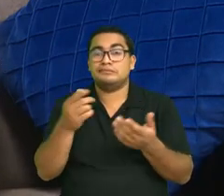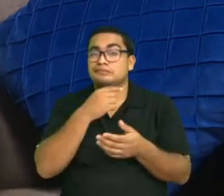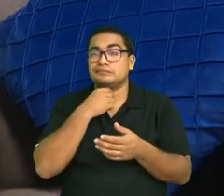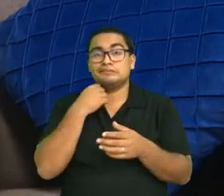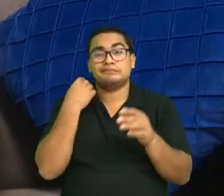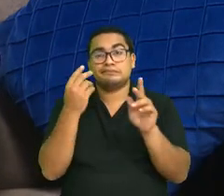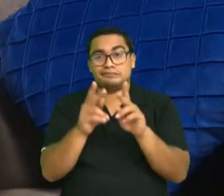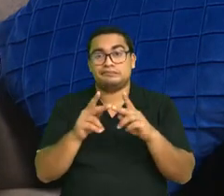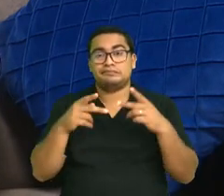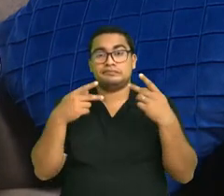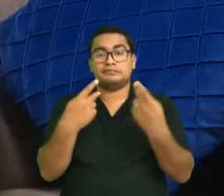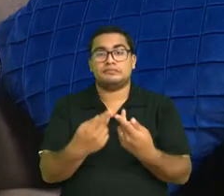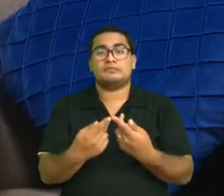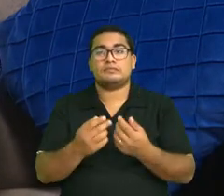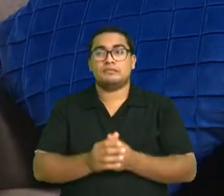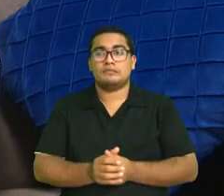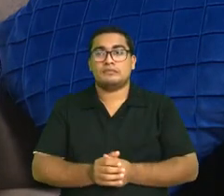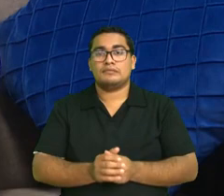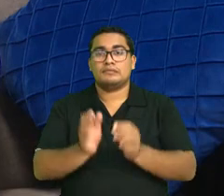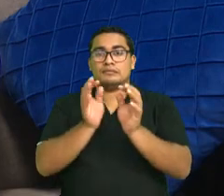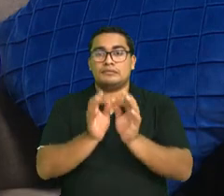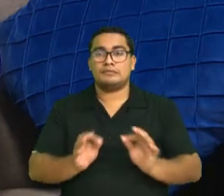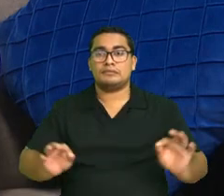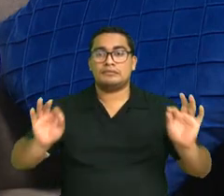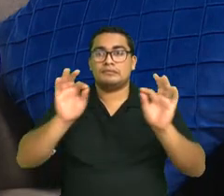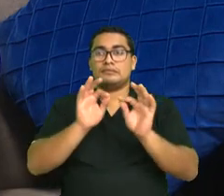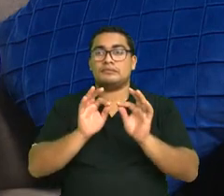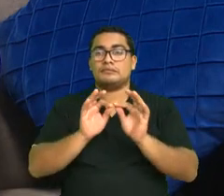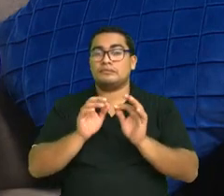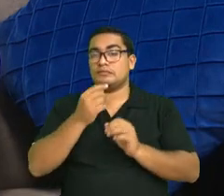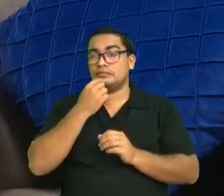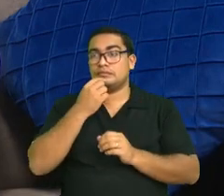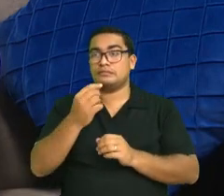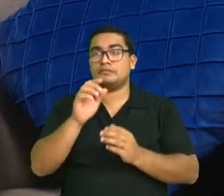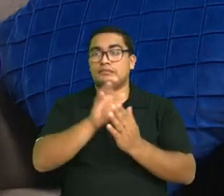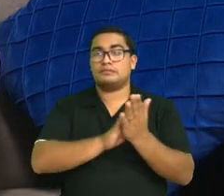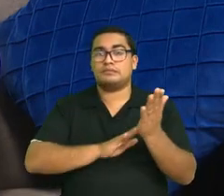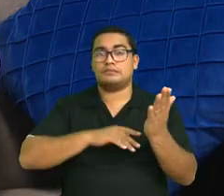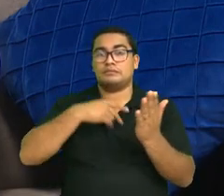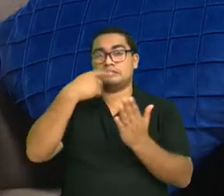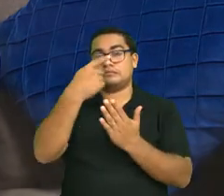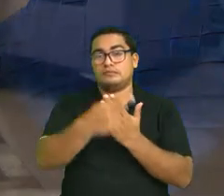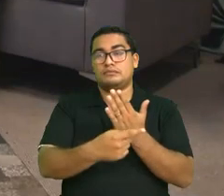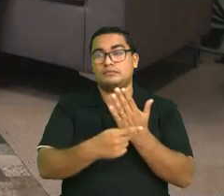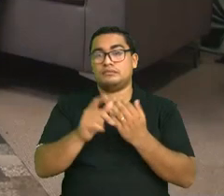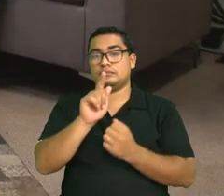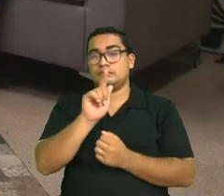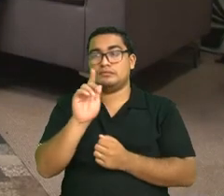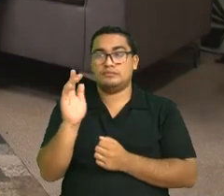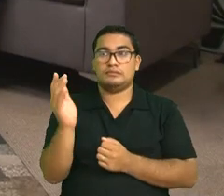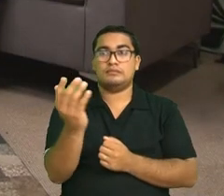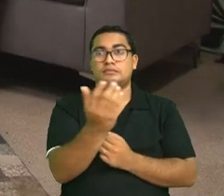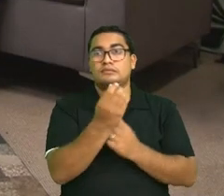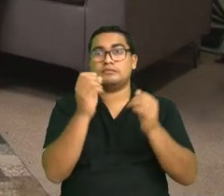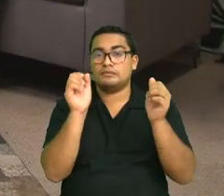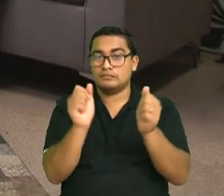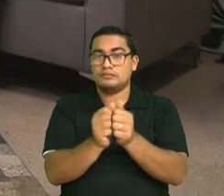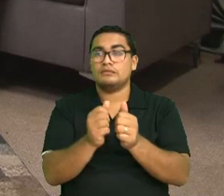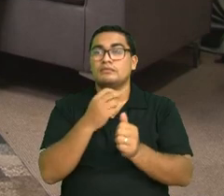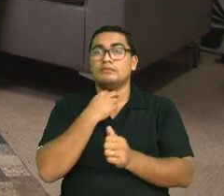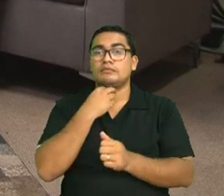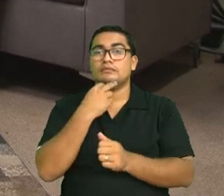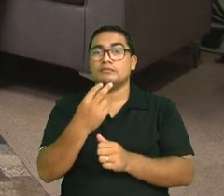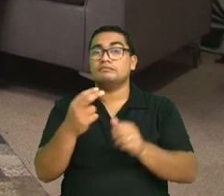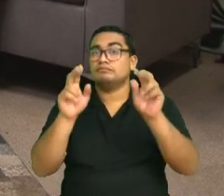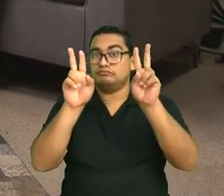Importante decir que este programa Todos con Voz es uno de los programa muy emblemático de nuestro Ministerio